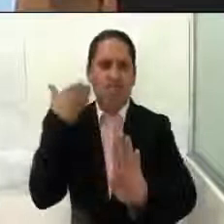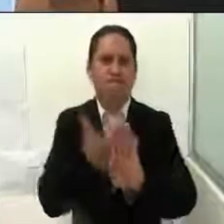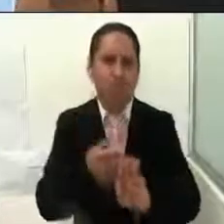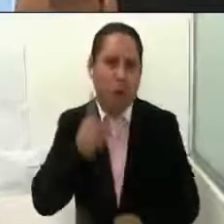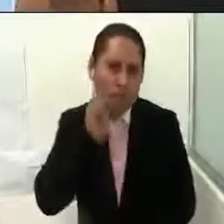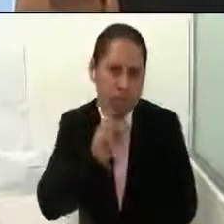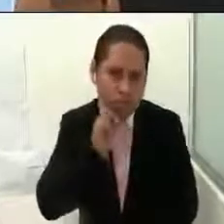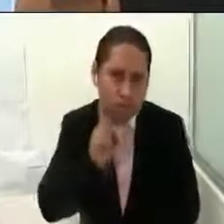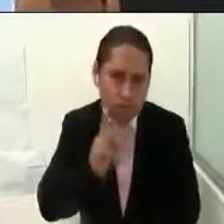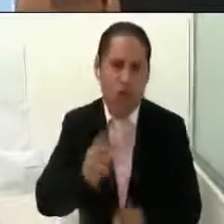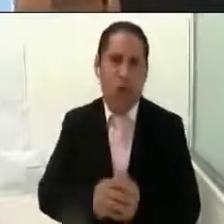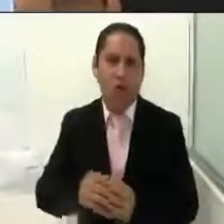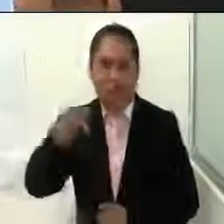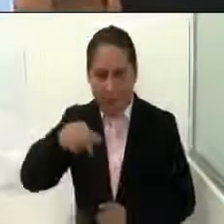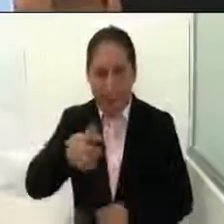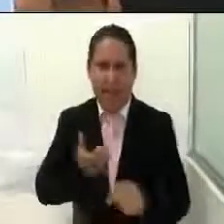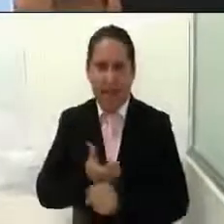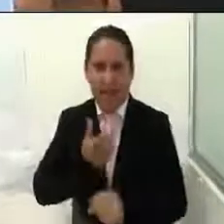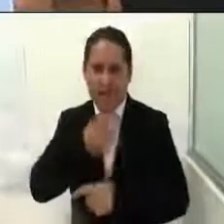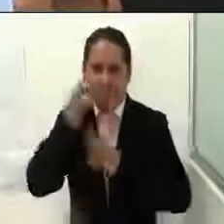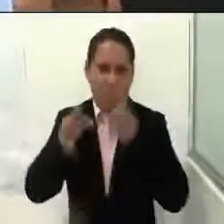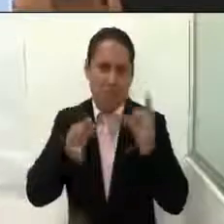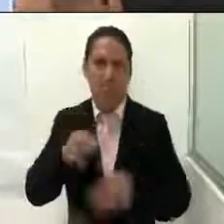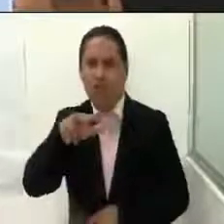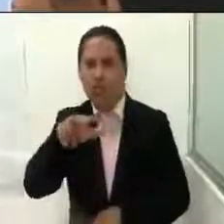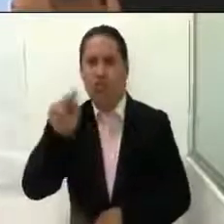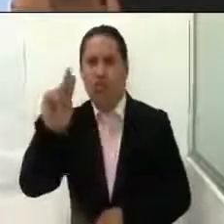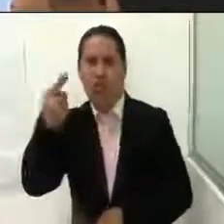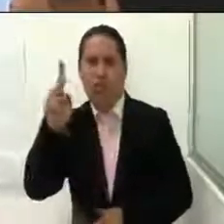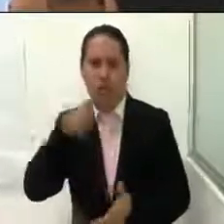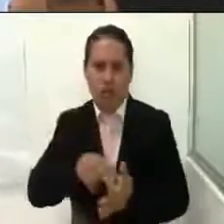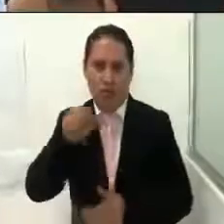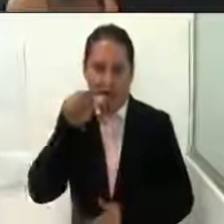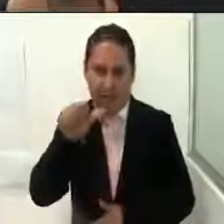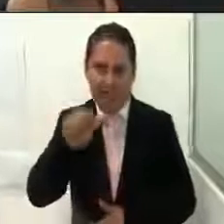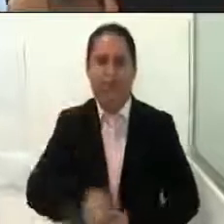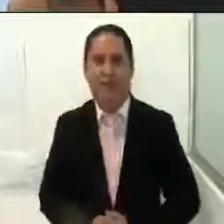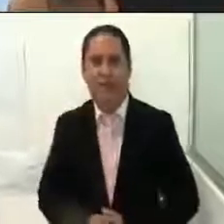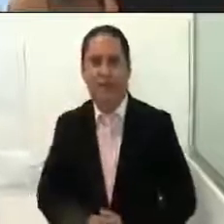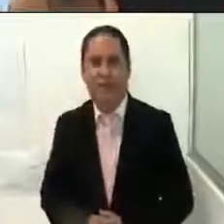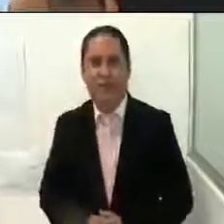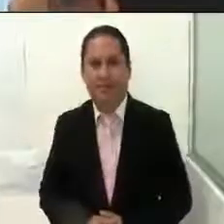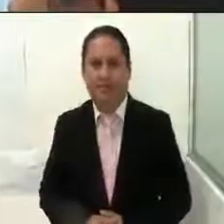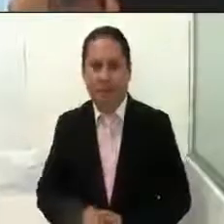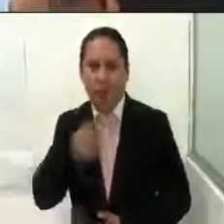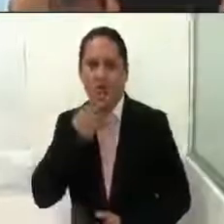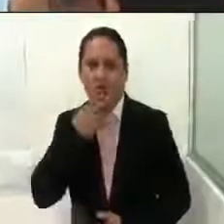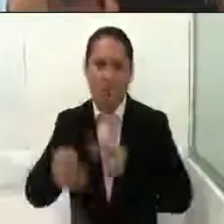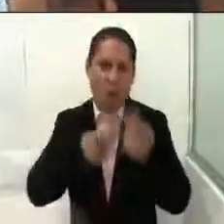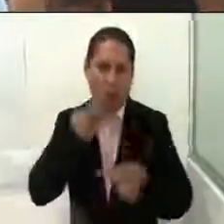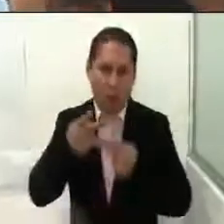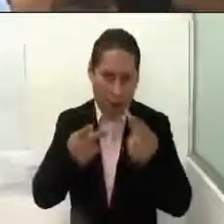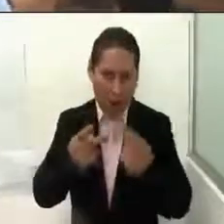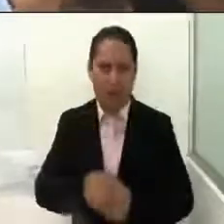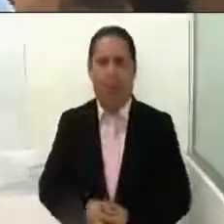decretadas en el estado el 18 de noviembre del 2016 tiene el uso la palabra el ciudadano consejero jurídico